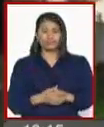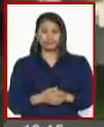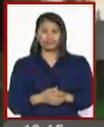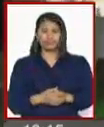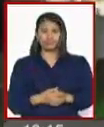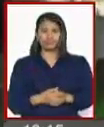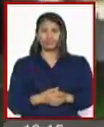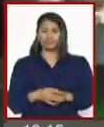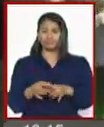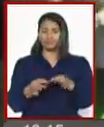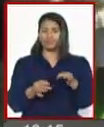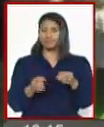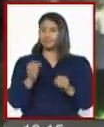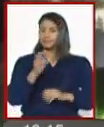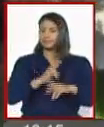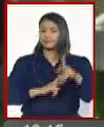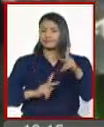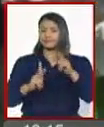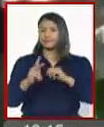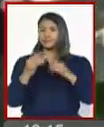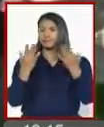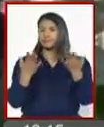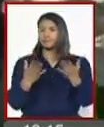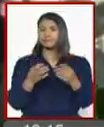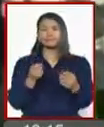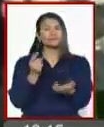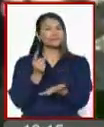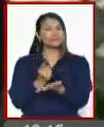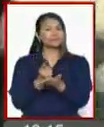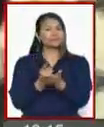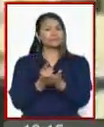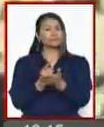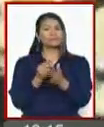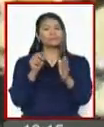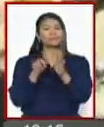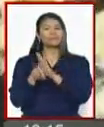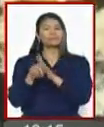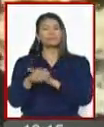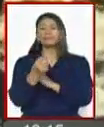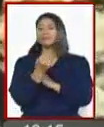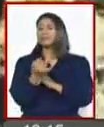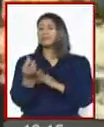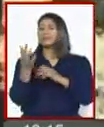Extraoficialmente se conoció que en el vecindario ya había amenazado de muerte a varias personas.